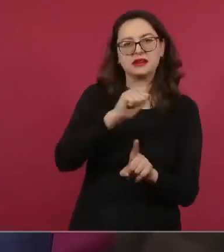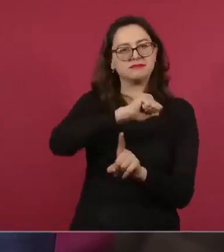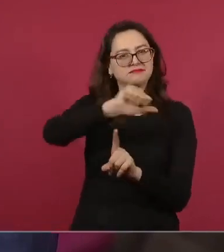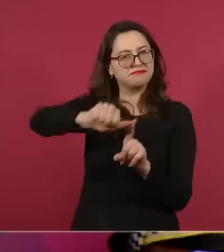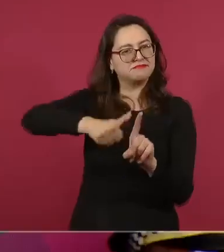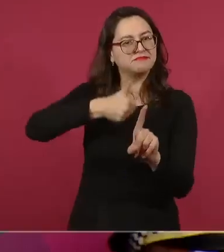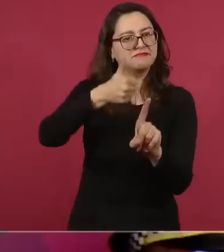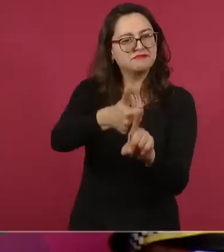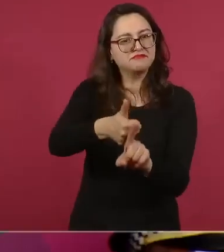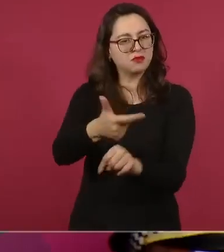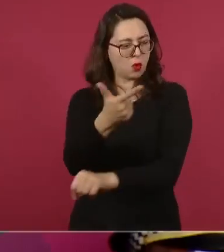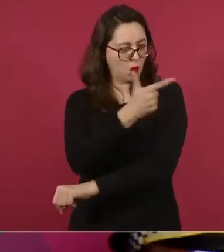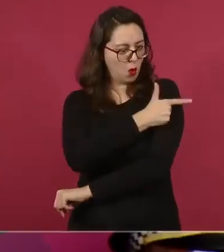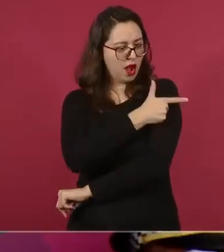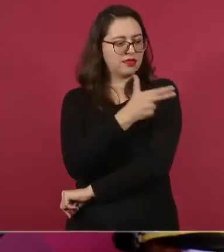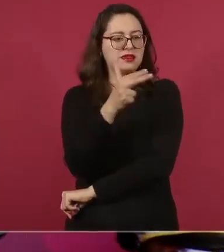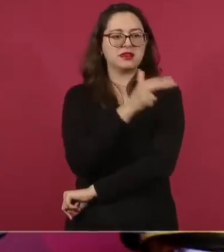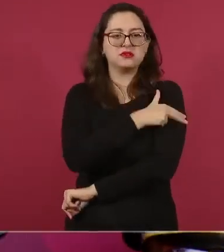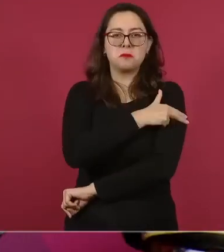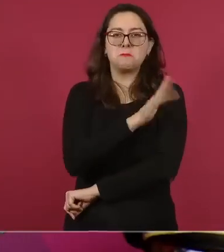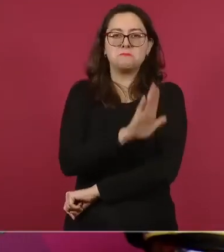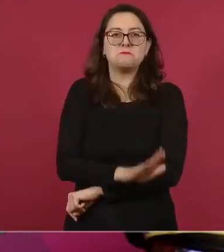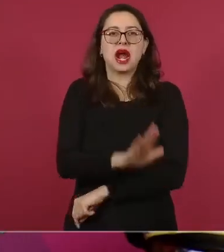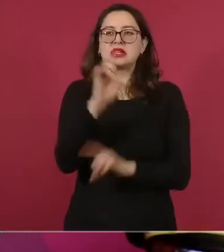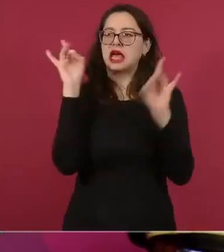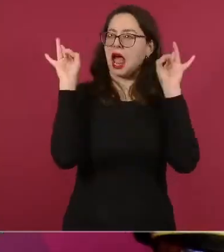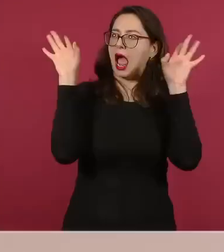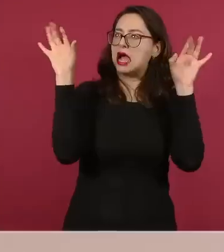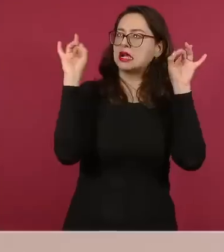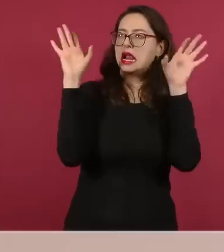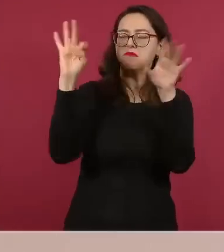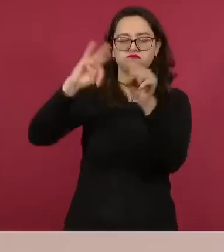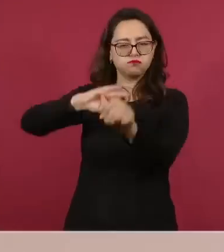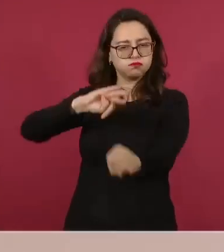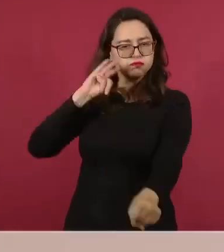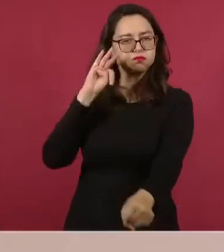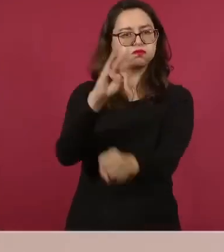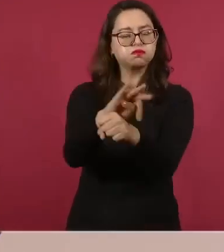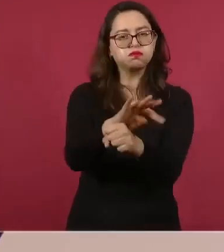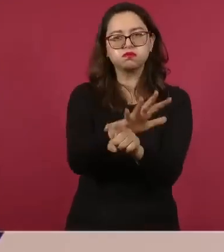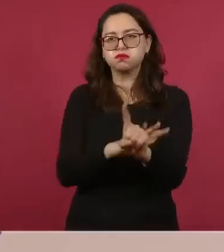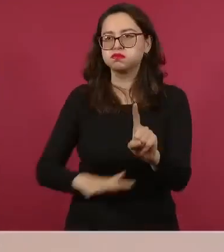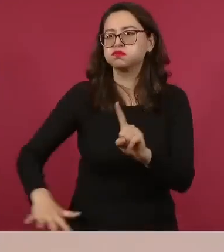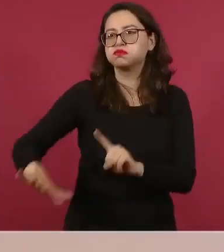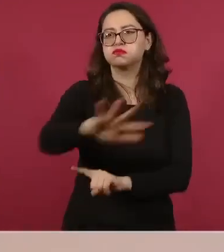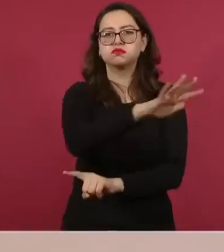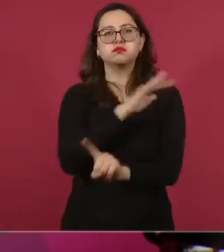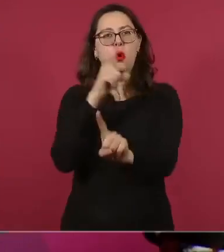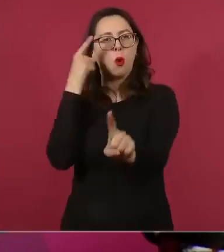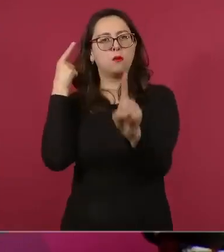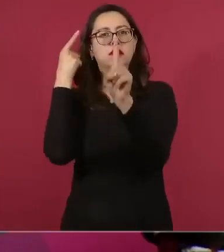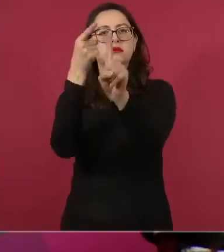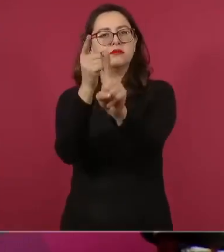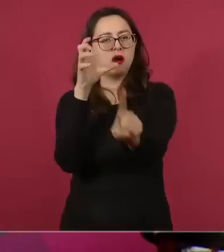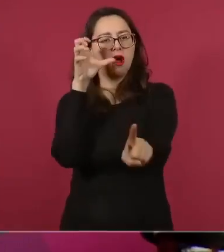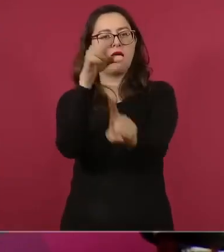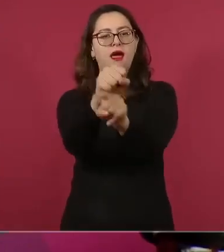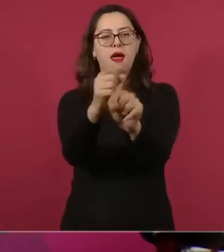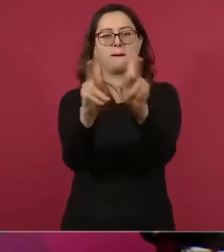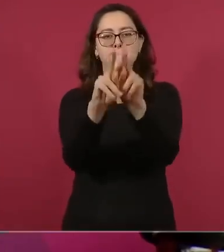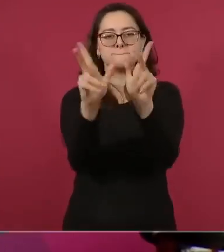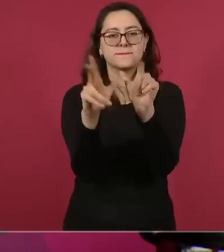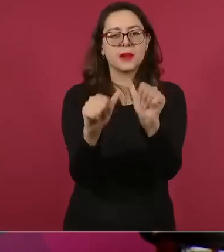Nacional, para que nuestro pueblo pueda vivir con paz y bienestar.